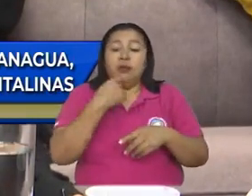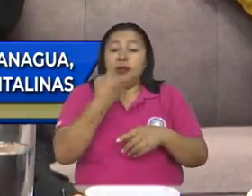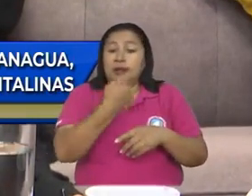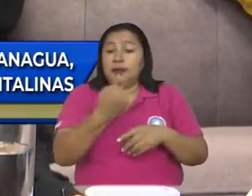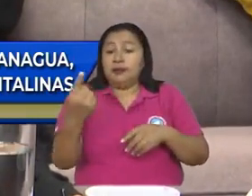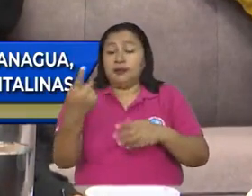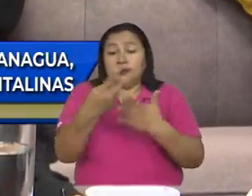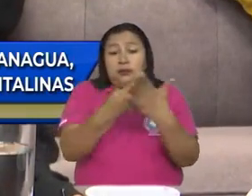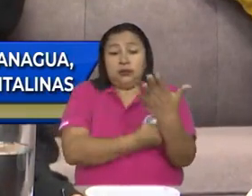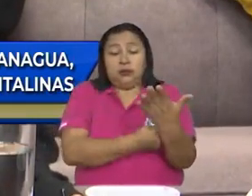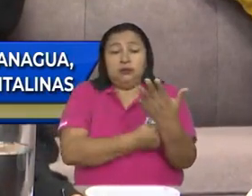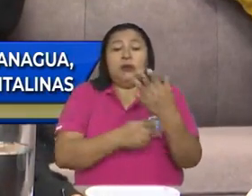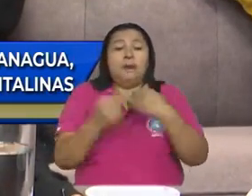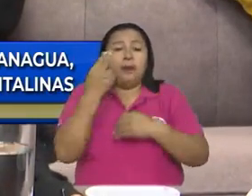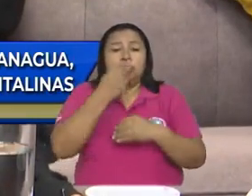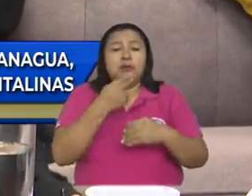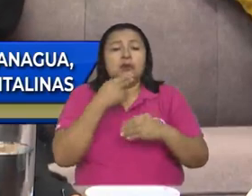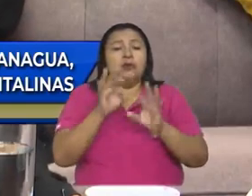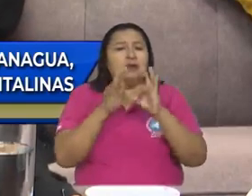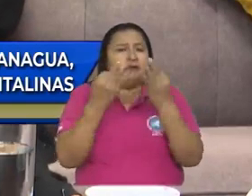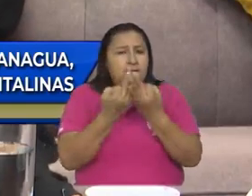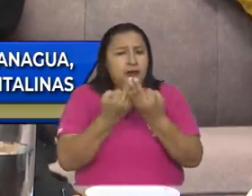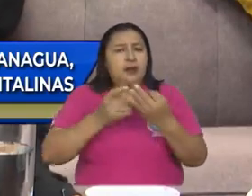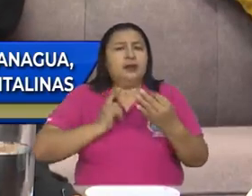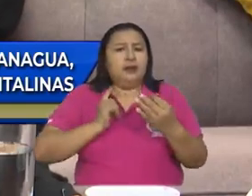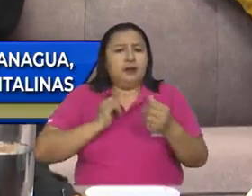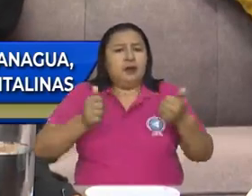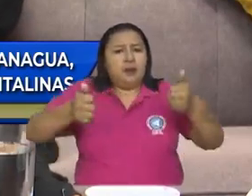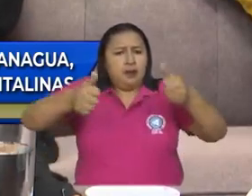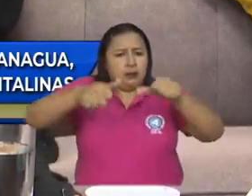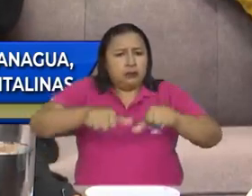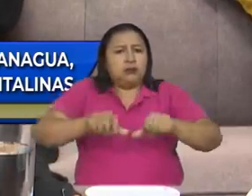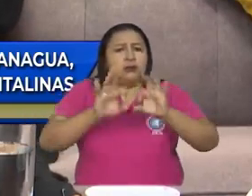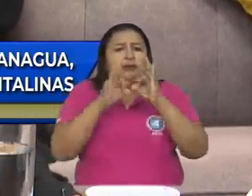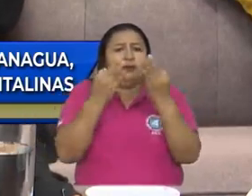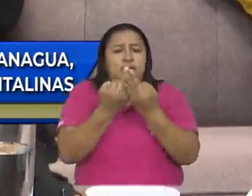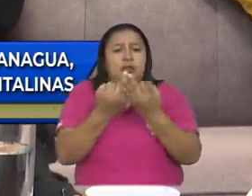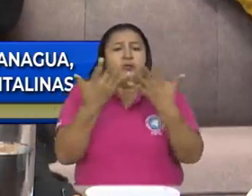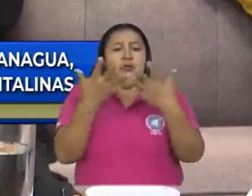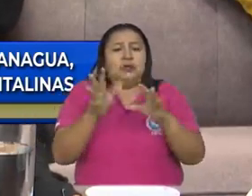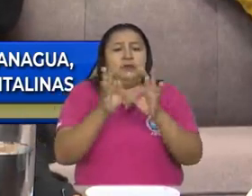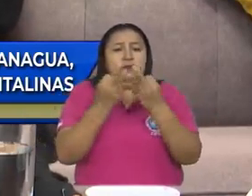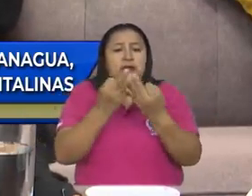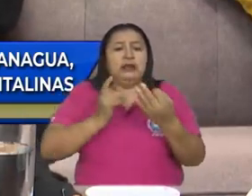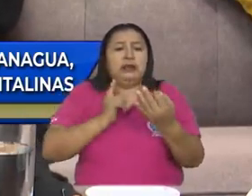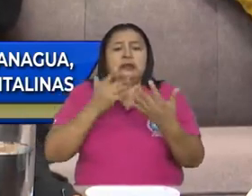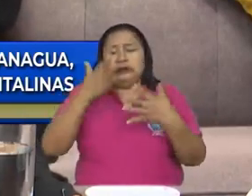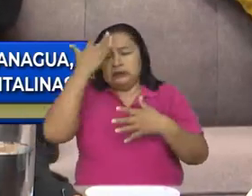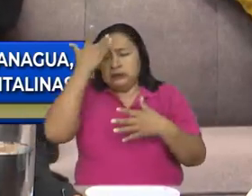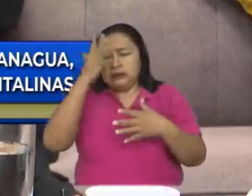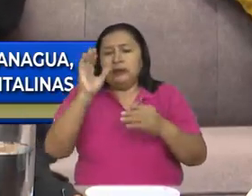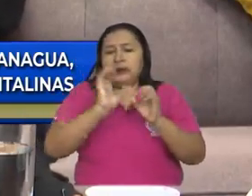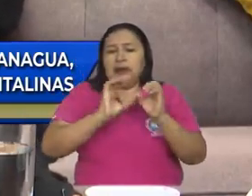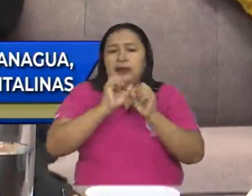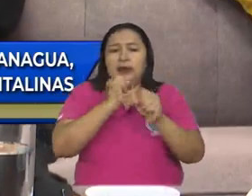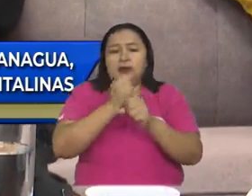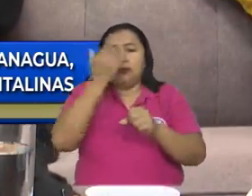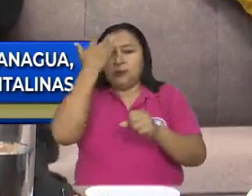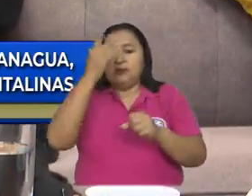proyectos, al consultarlos con la familia, tenemos una aprobación de la familia y ya la familia saben qué es lo que nosotros vamos a hacer cada